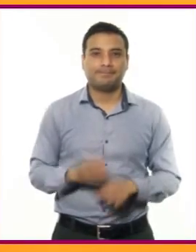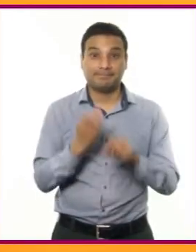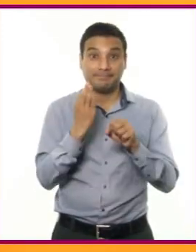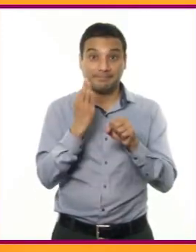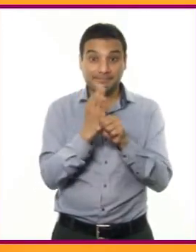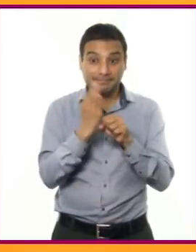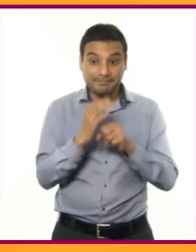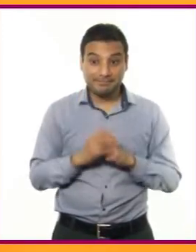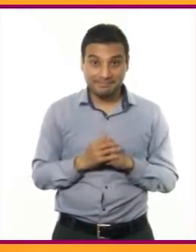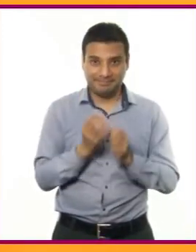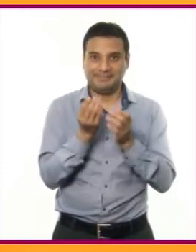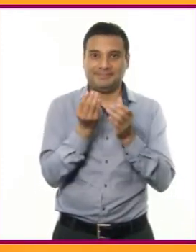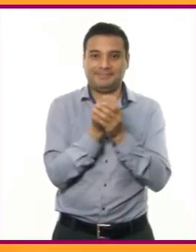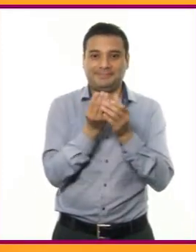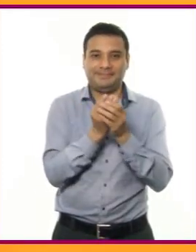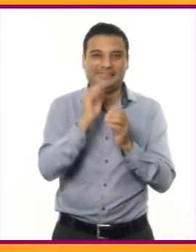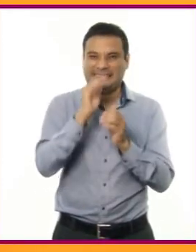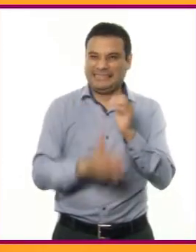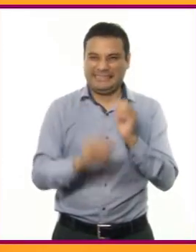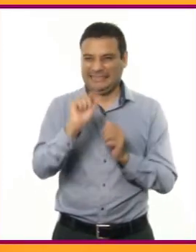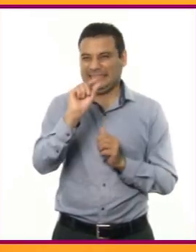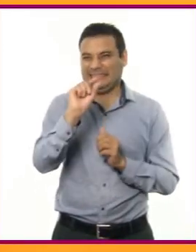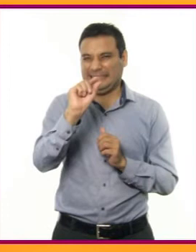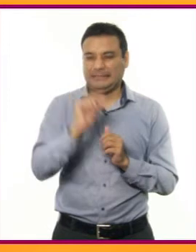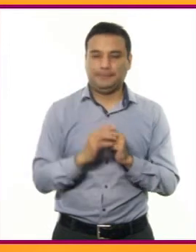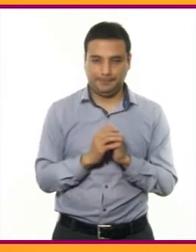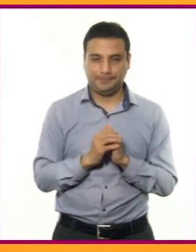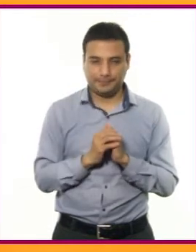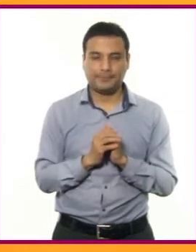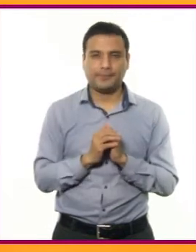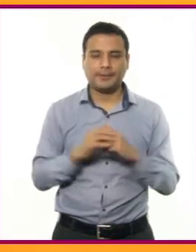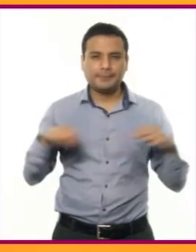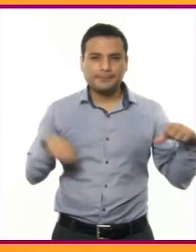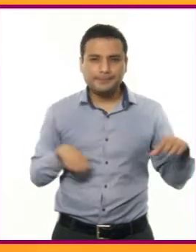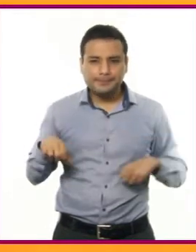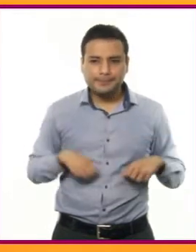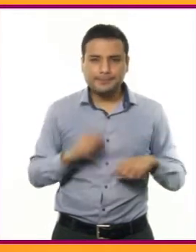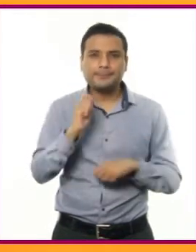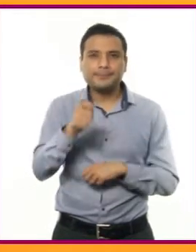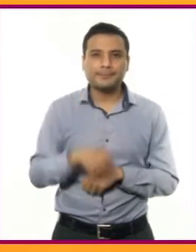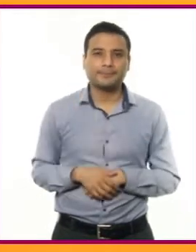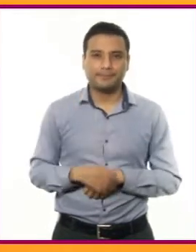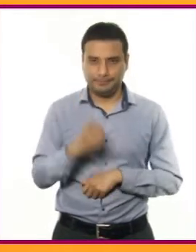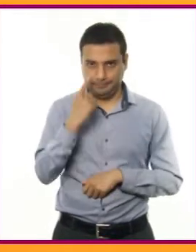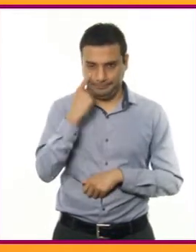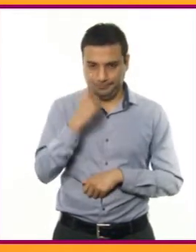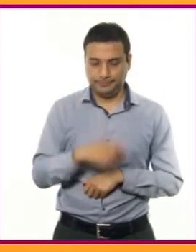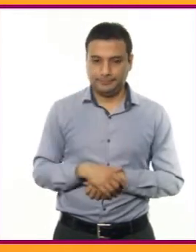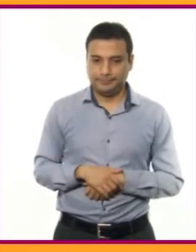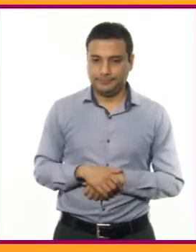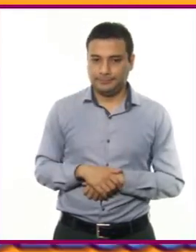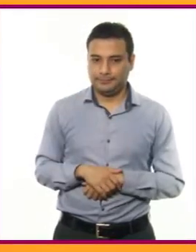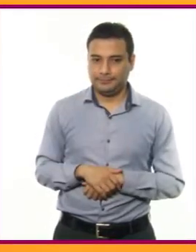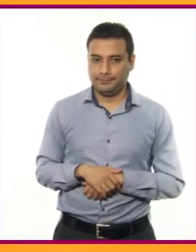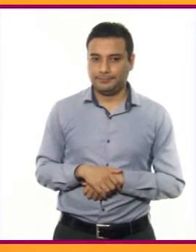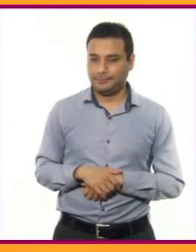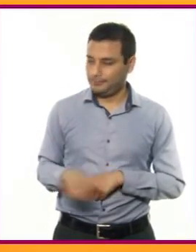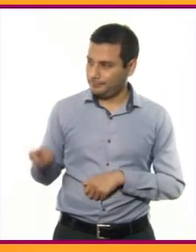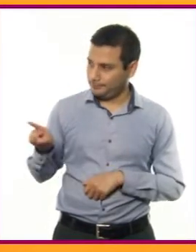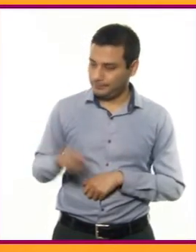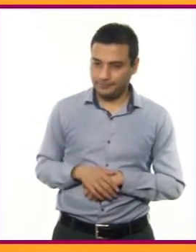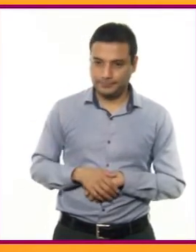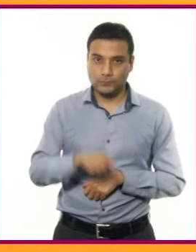Estamos a punto de finalizar nuestra sesión. Para el reto de hoy, ingresen al link que aparece en pantalla.